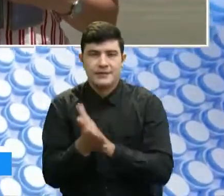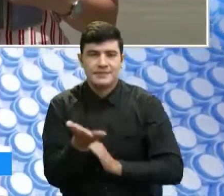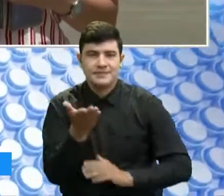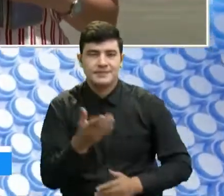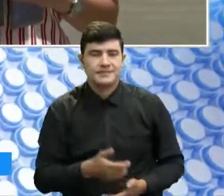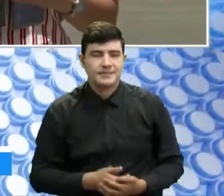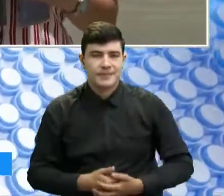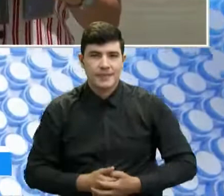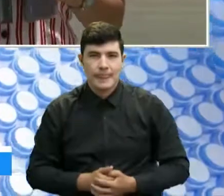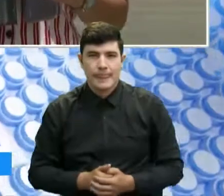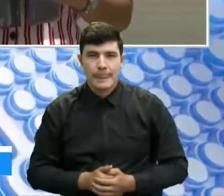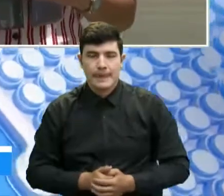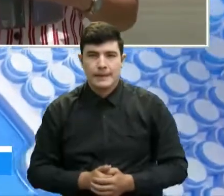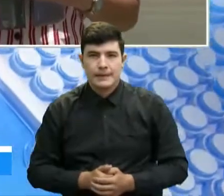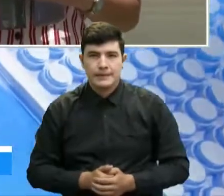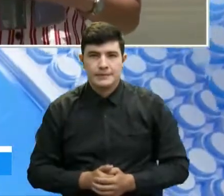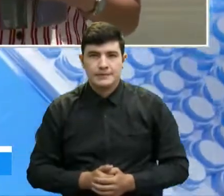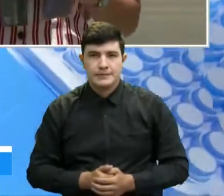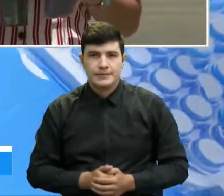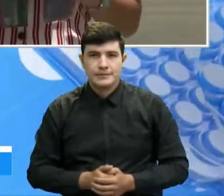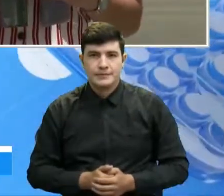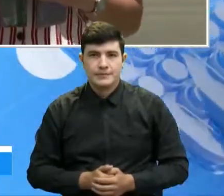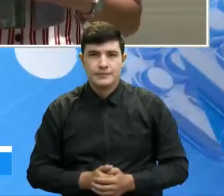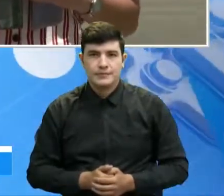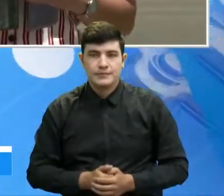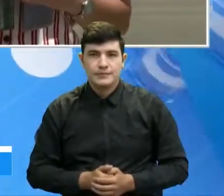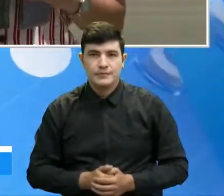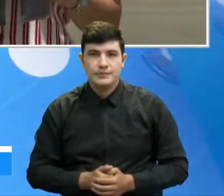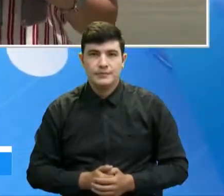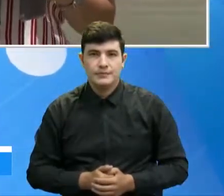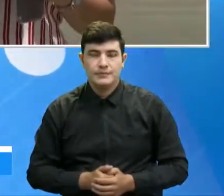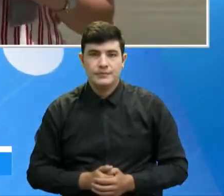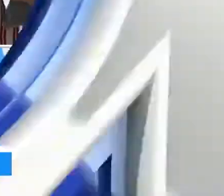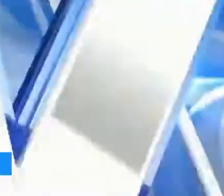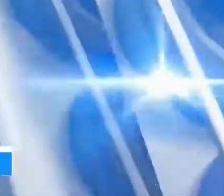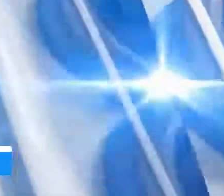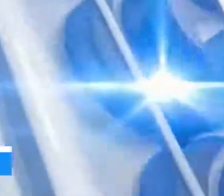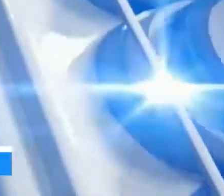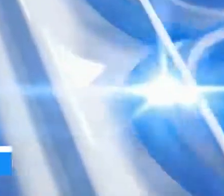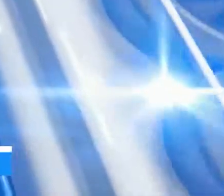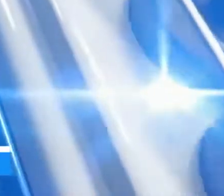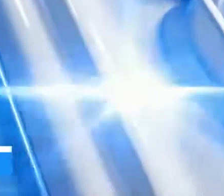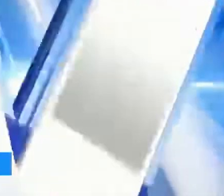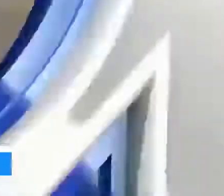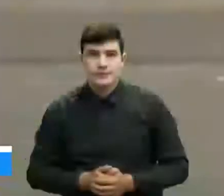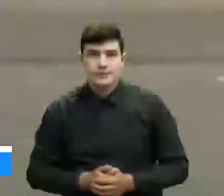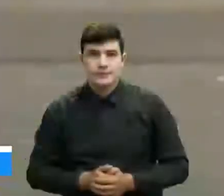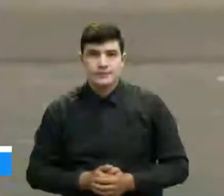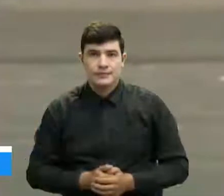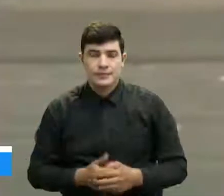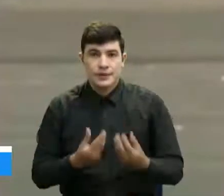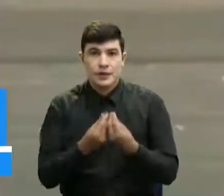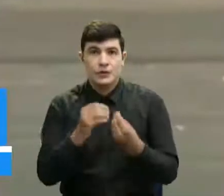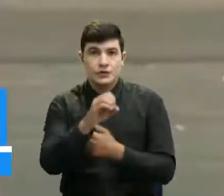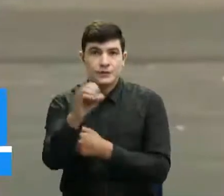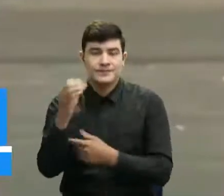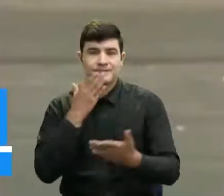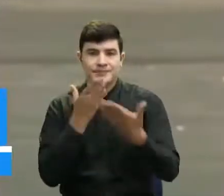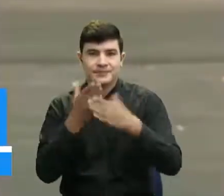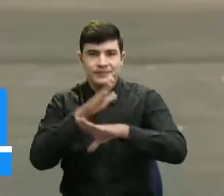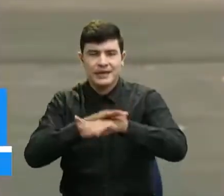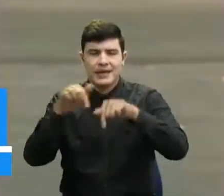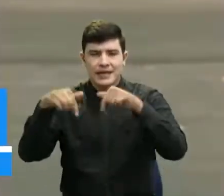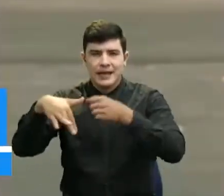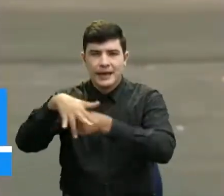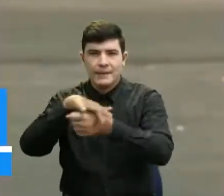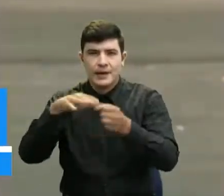Compañeros y televidentes, tengan muy buenas tardes. Los saludo en este momento desde la ciudad de Cúcuta, específicamente del barrio La Merced.